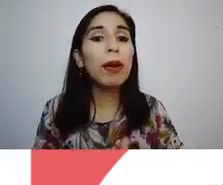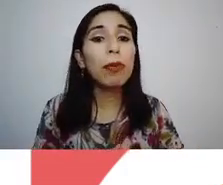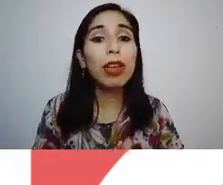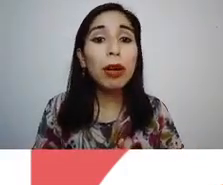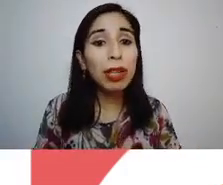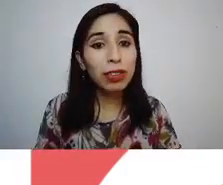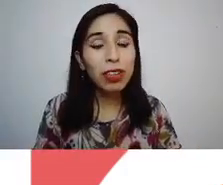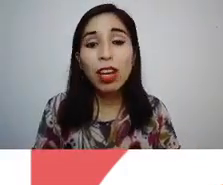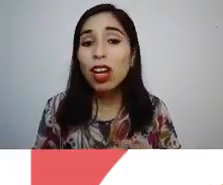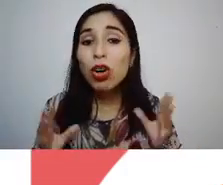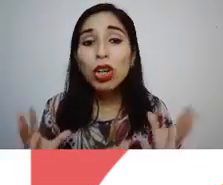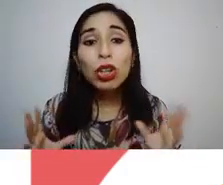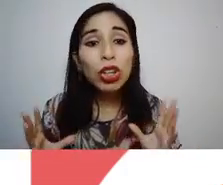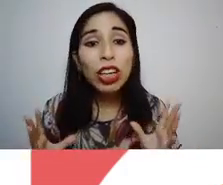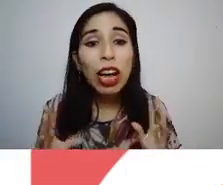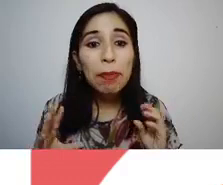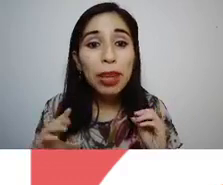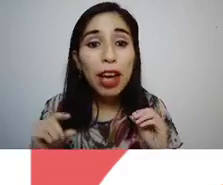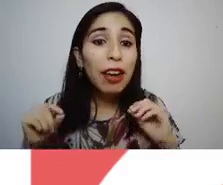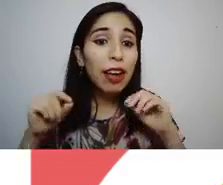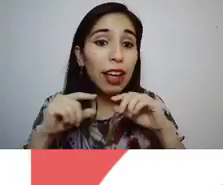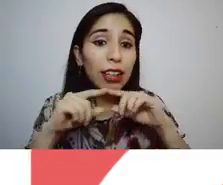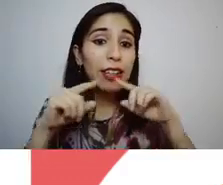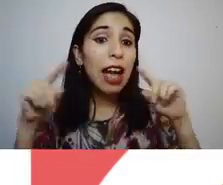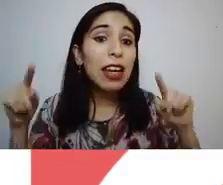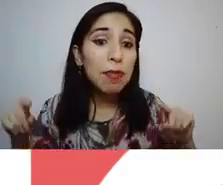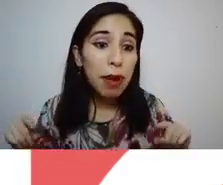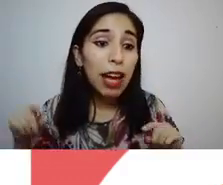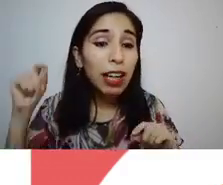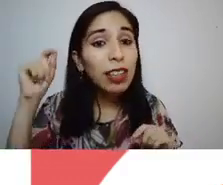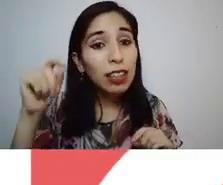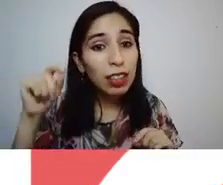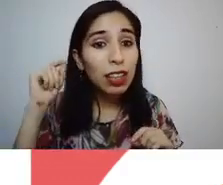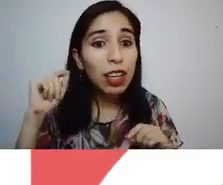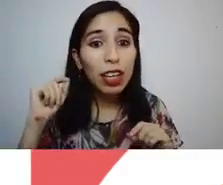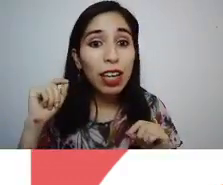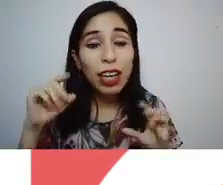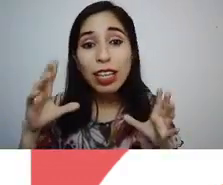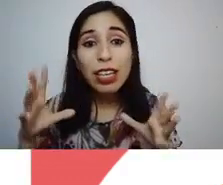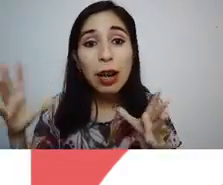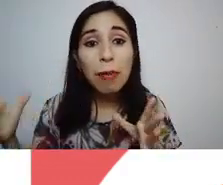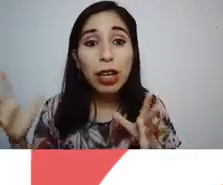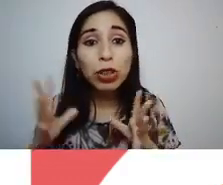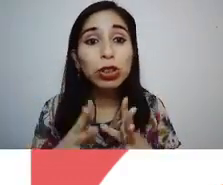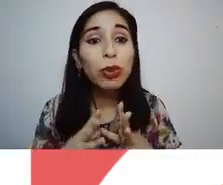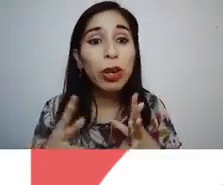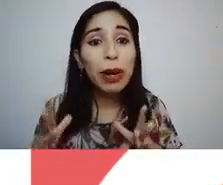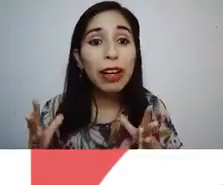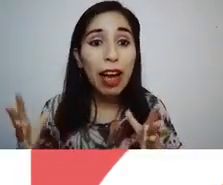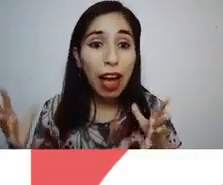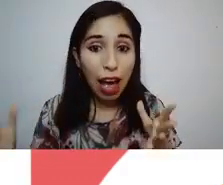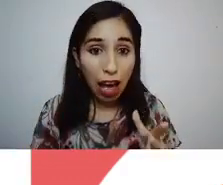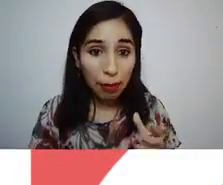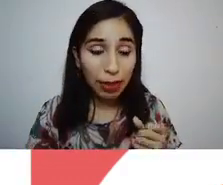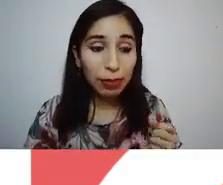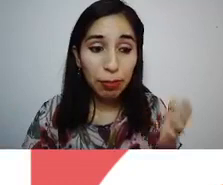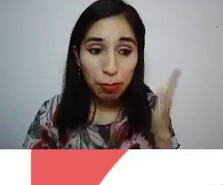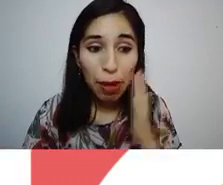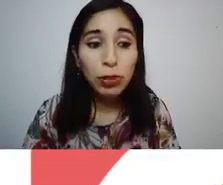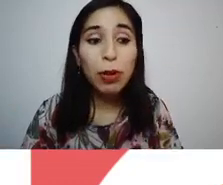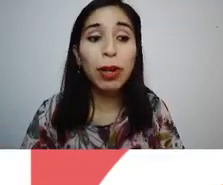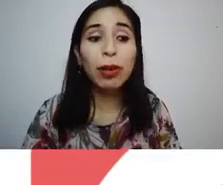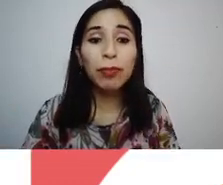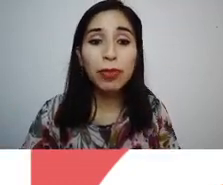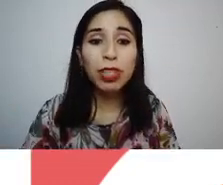para poder abrir lo único que cambia es la imagen y el microsoft que van a abrir